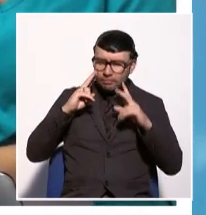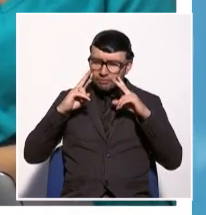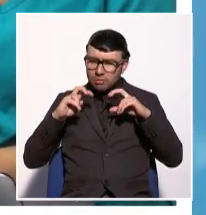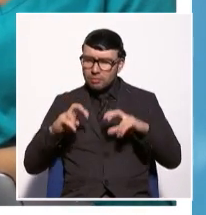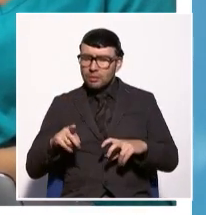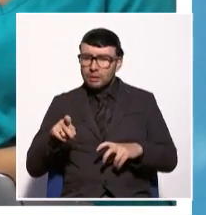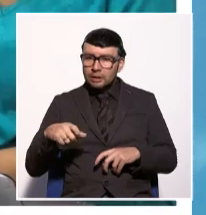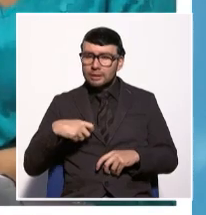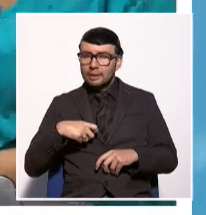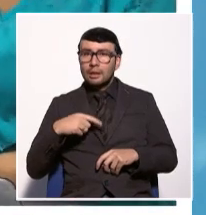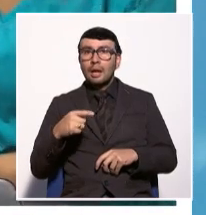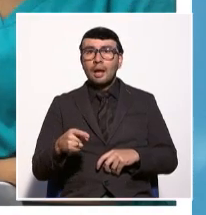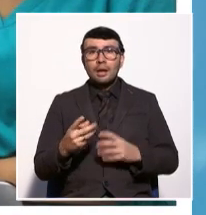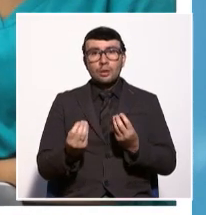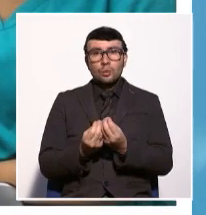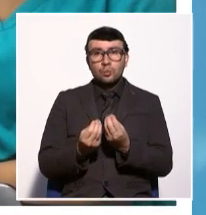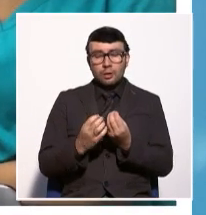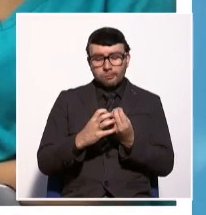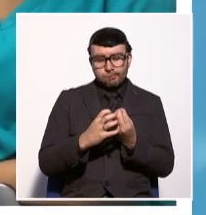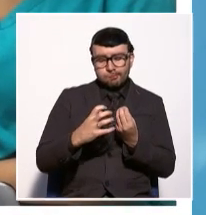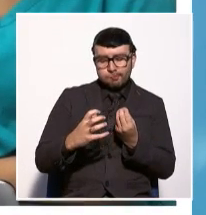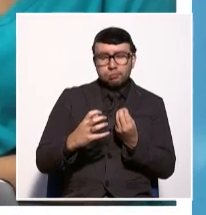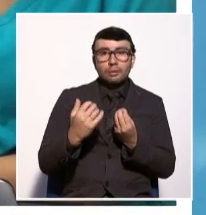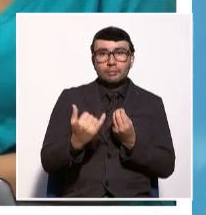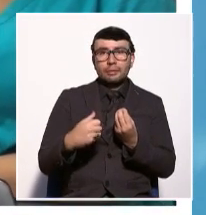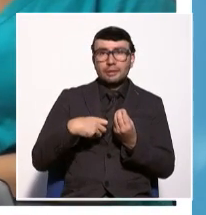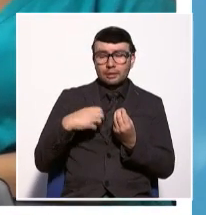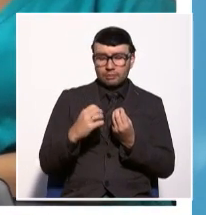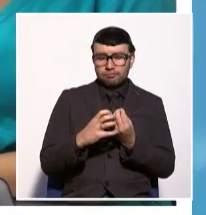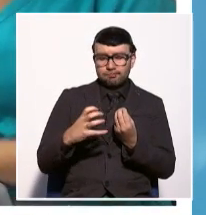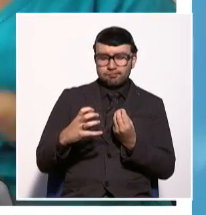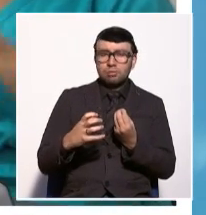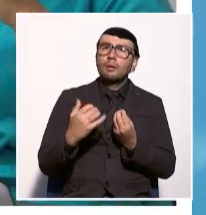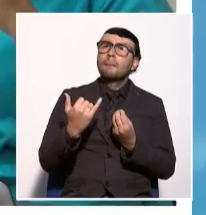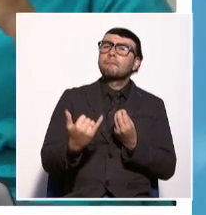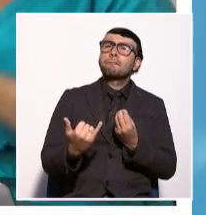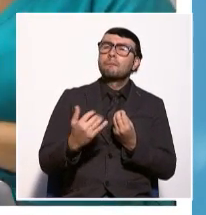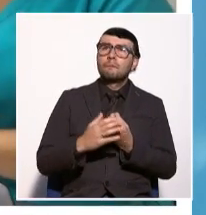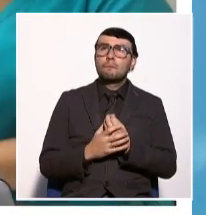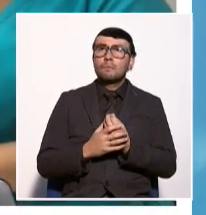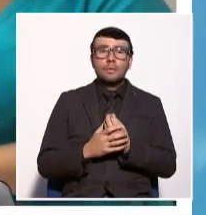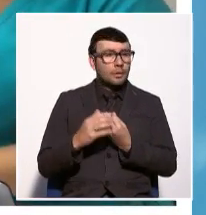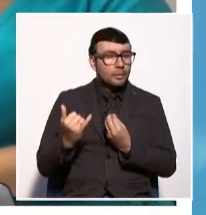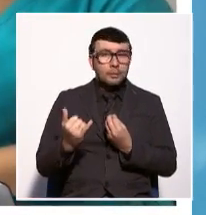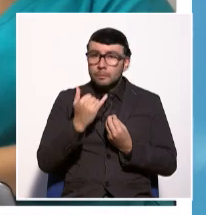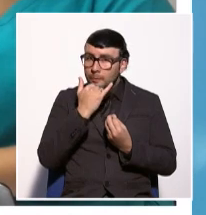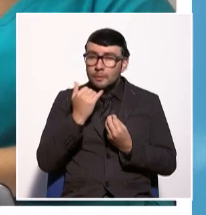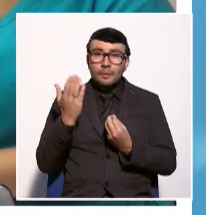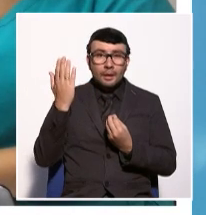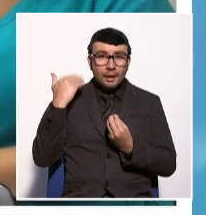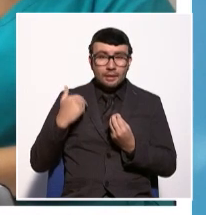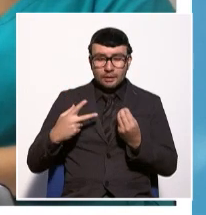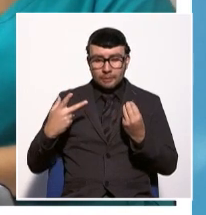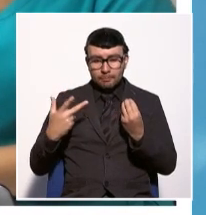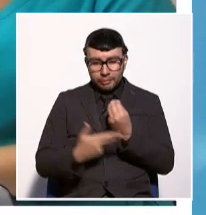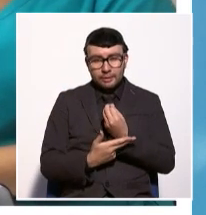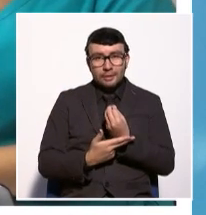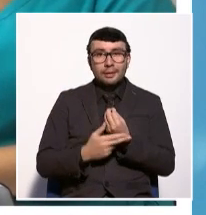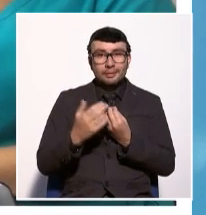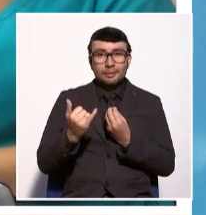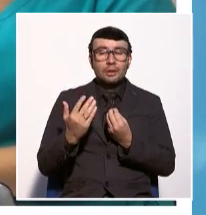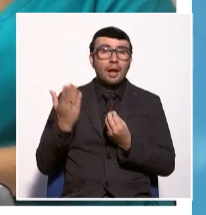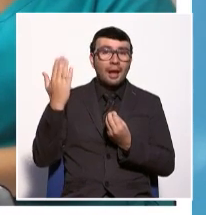una masa testicular izquierda cortando un testículo para que me entienda al público